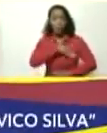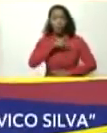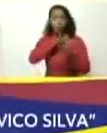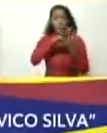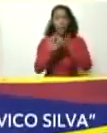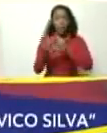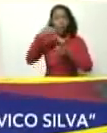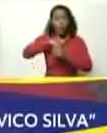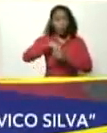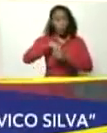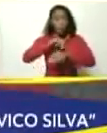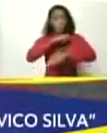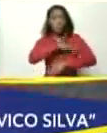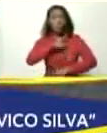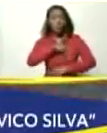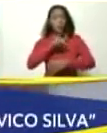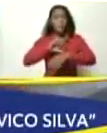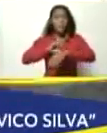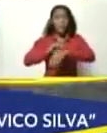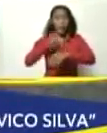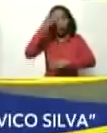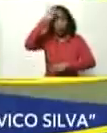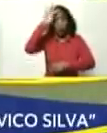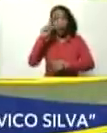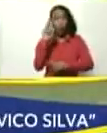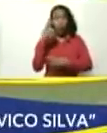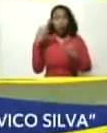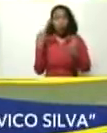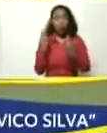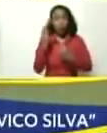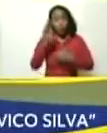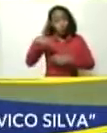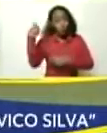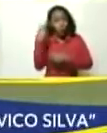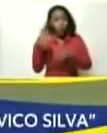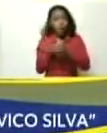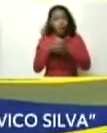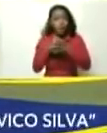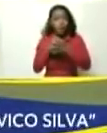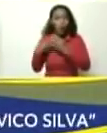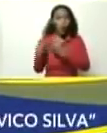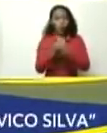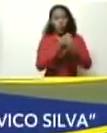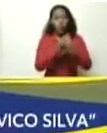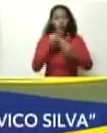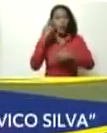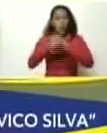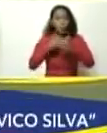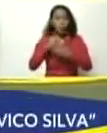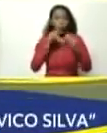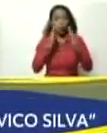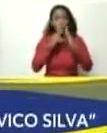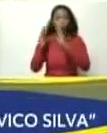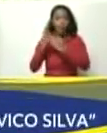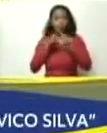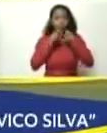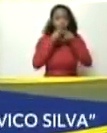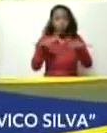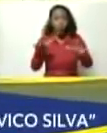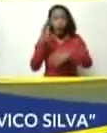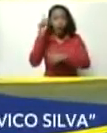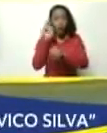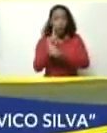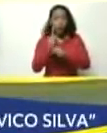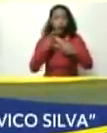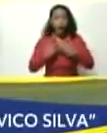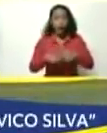misión médica cubana, juntos en un solo equipo, realizando este despliegue casa a casa, que conocemos, sabemos que la única